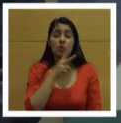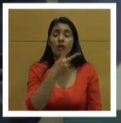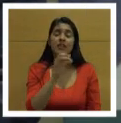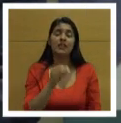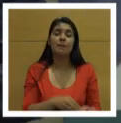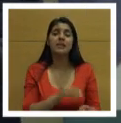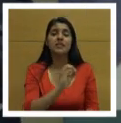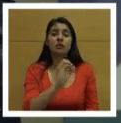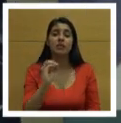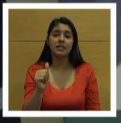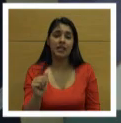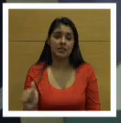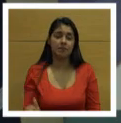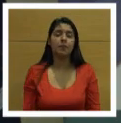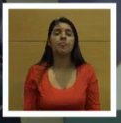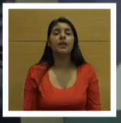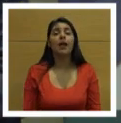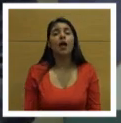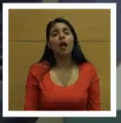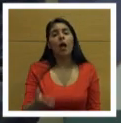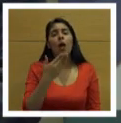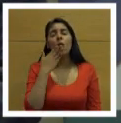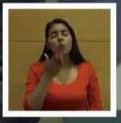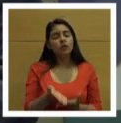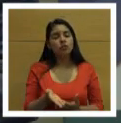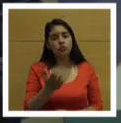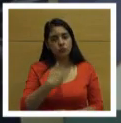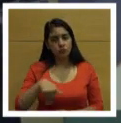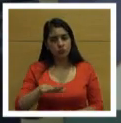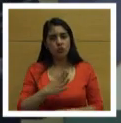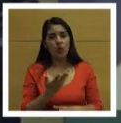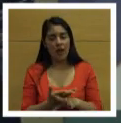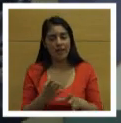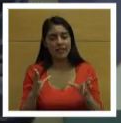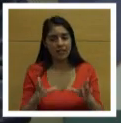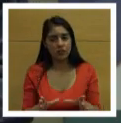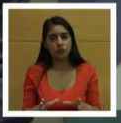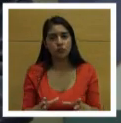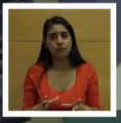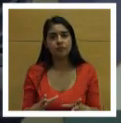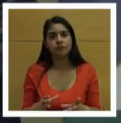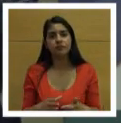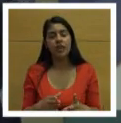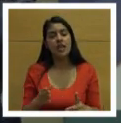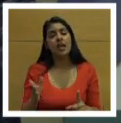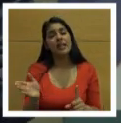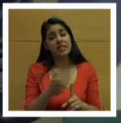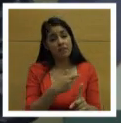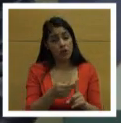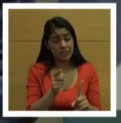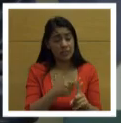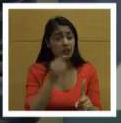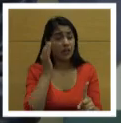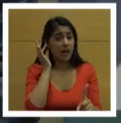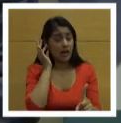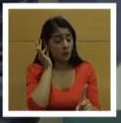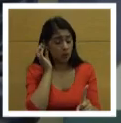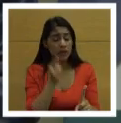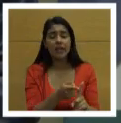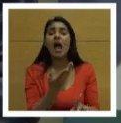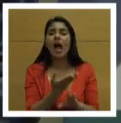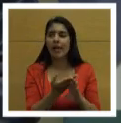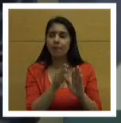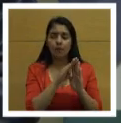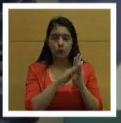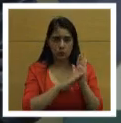sentido. Nosotros, cuando tenemos un caso de violencia contra la mujer, tenemos ciertos protocolos que